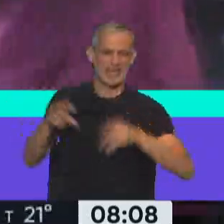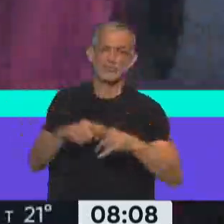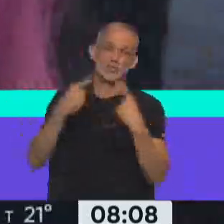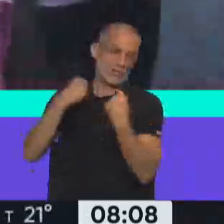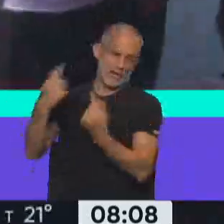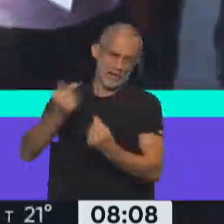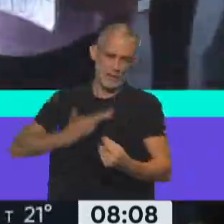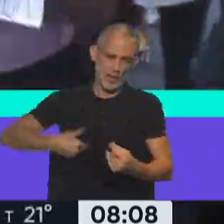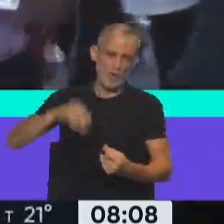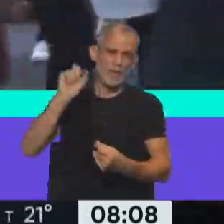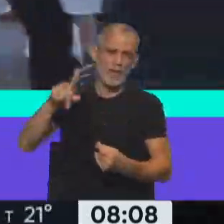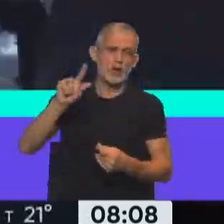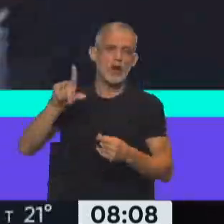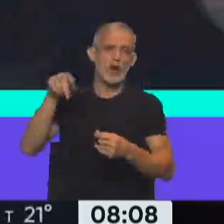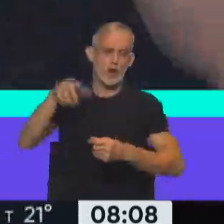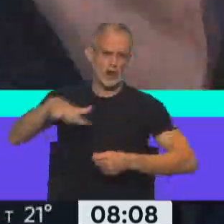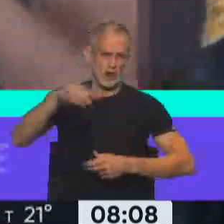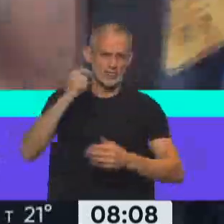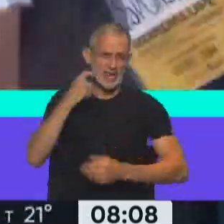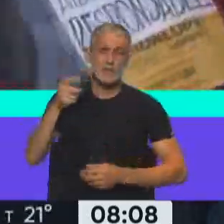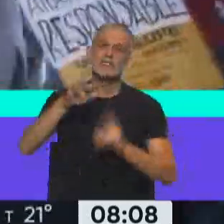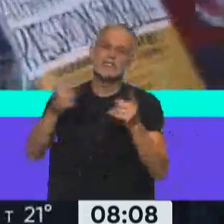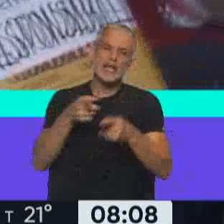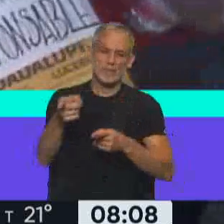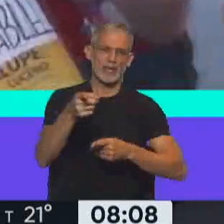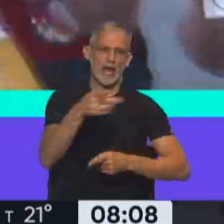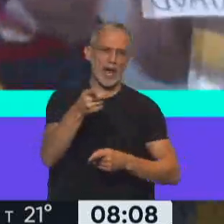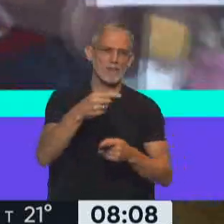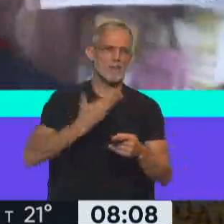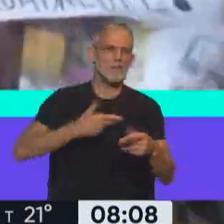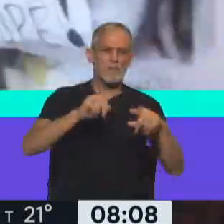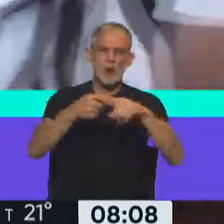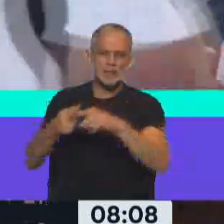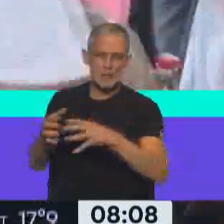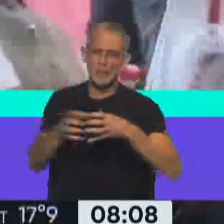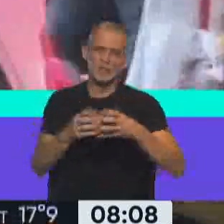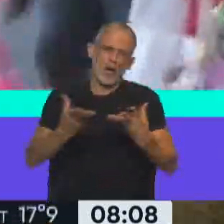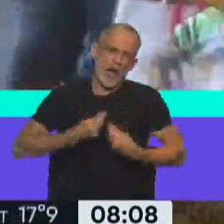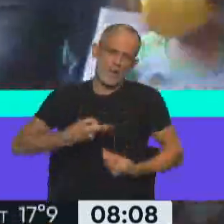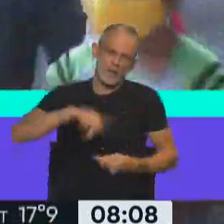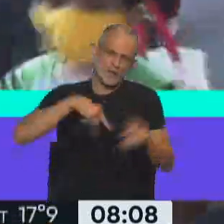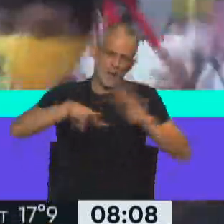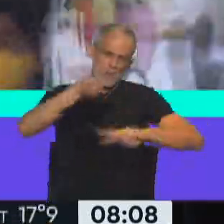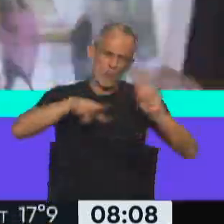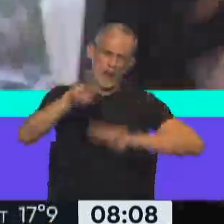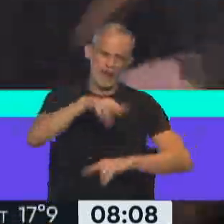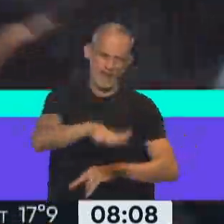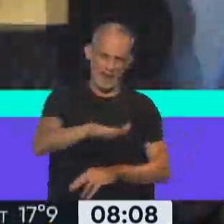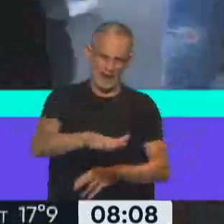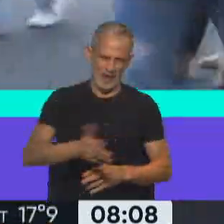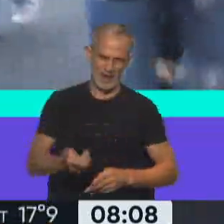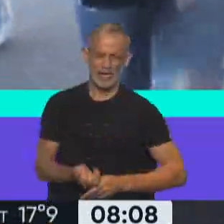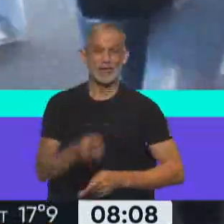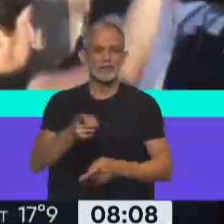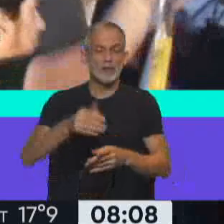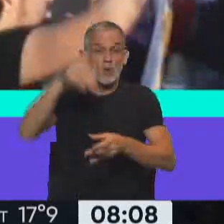al gobierno local y a los distintos partidos políticos por la falta de apoyo en la búsqueda. Al momento de